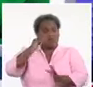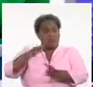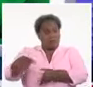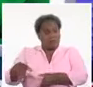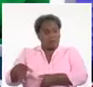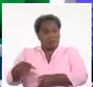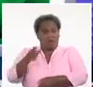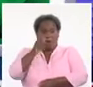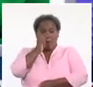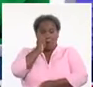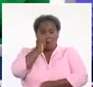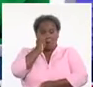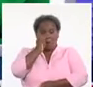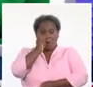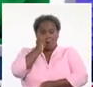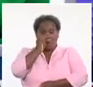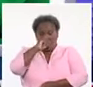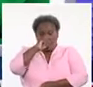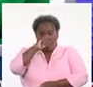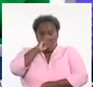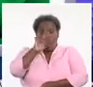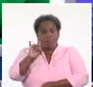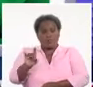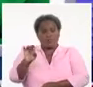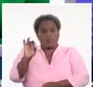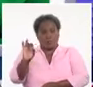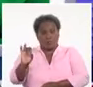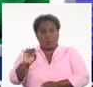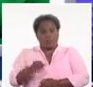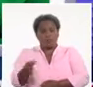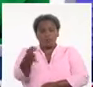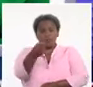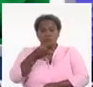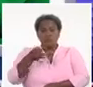paciente, 97 años de edad, del